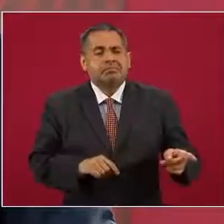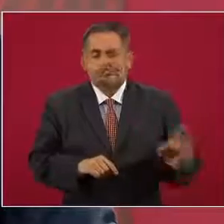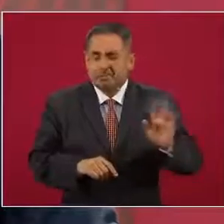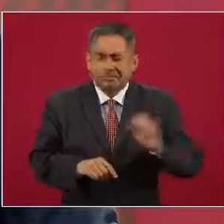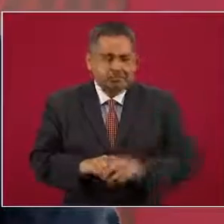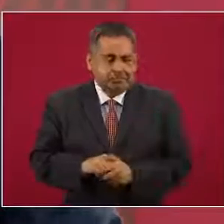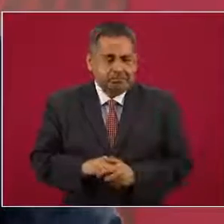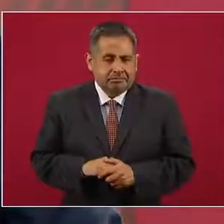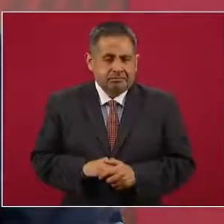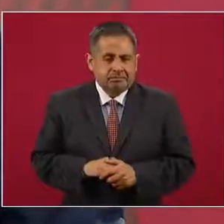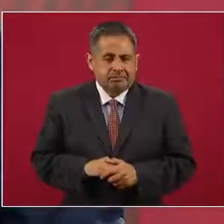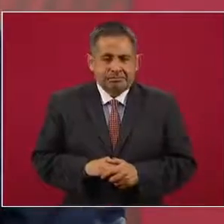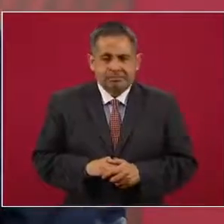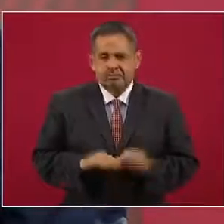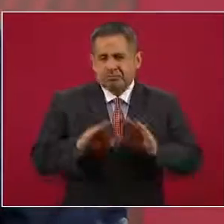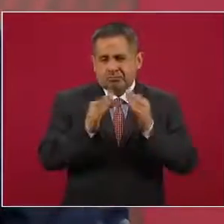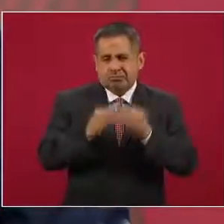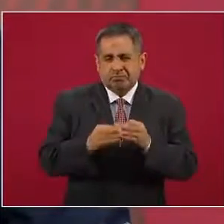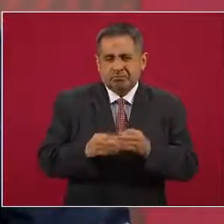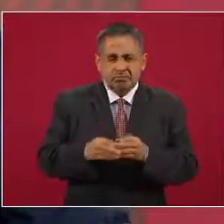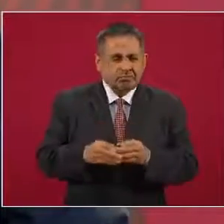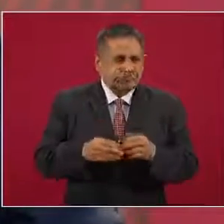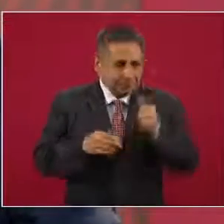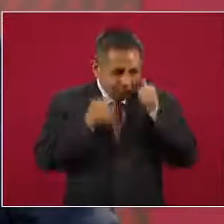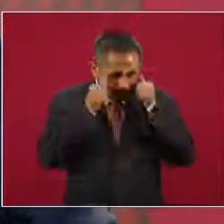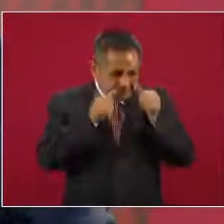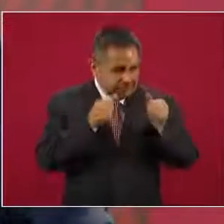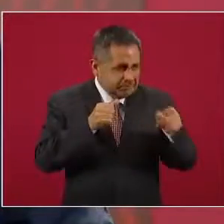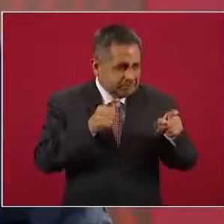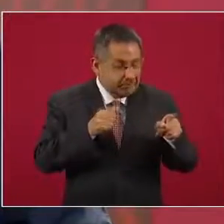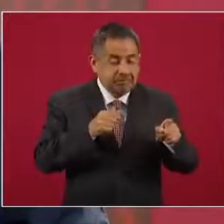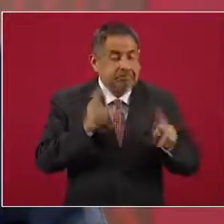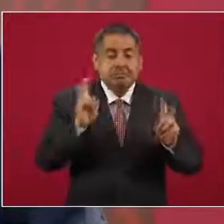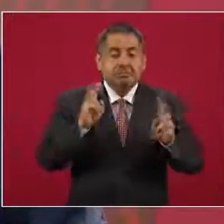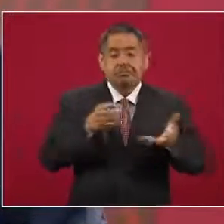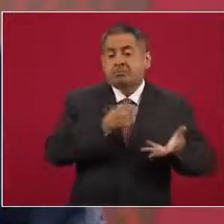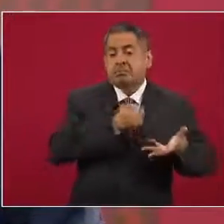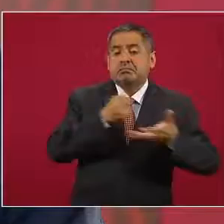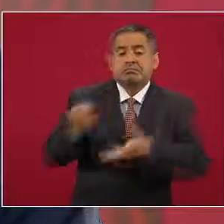este sistema de otorgarle